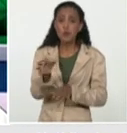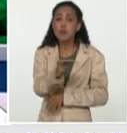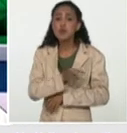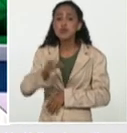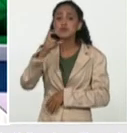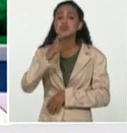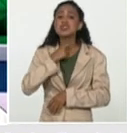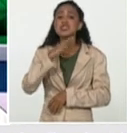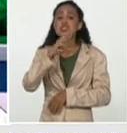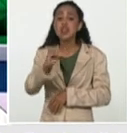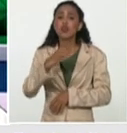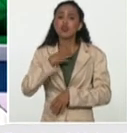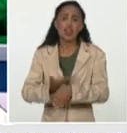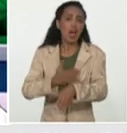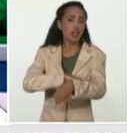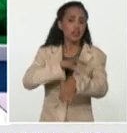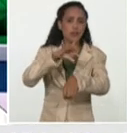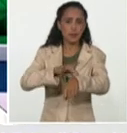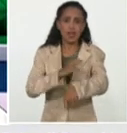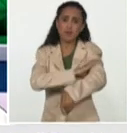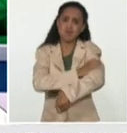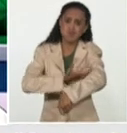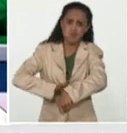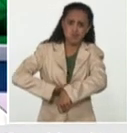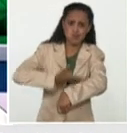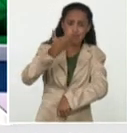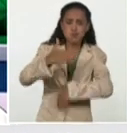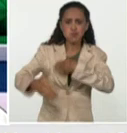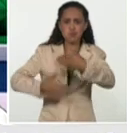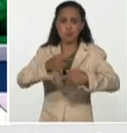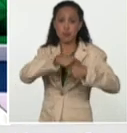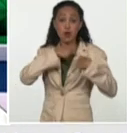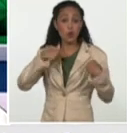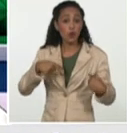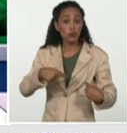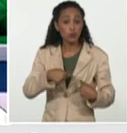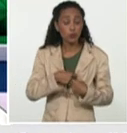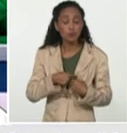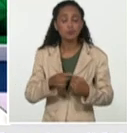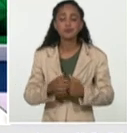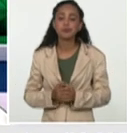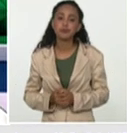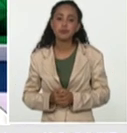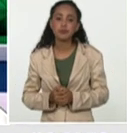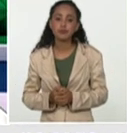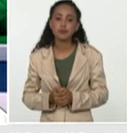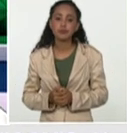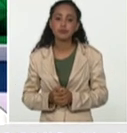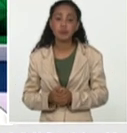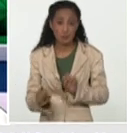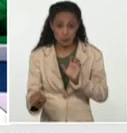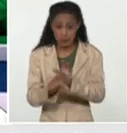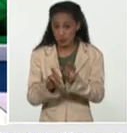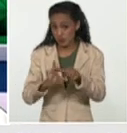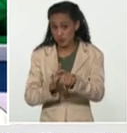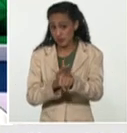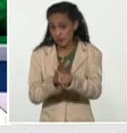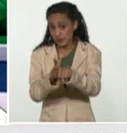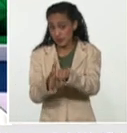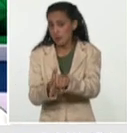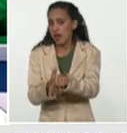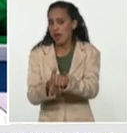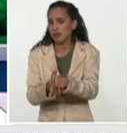de hipertensión arterial y cardiopatía isquémica, que como síntomas iniciales